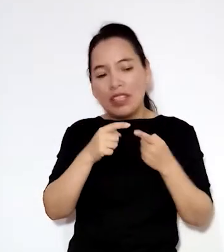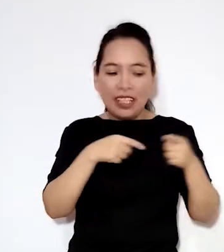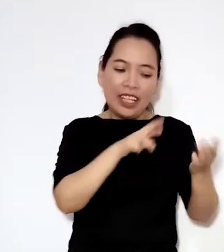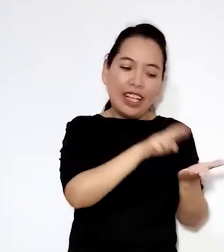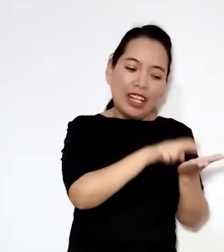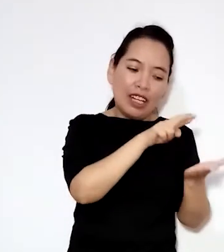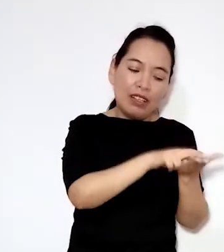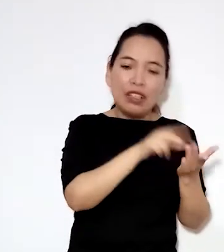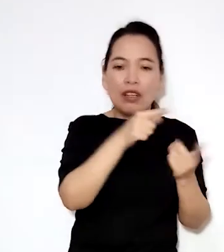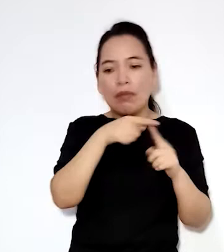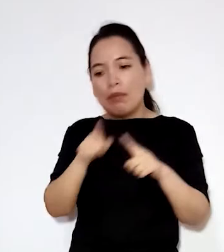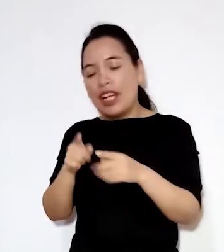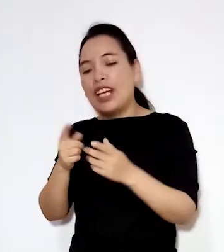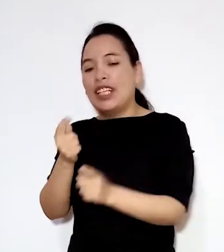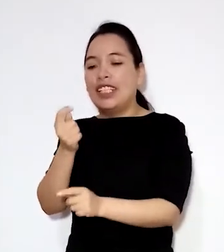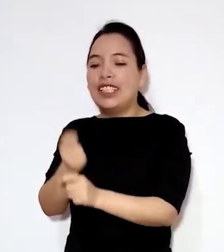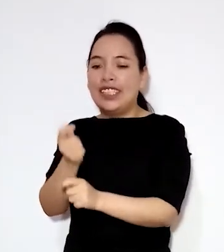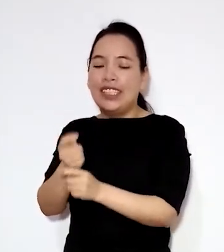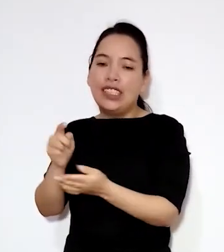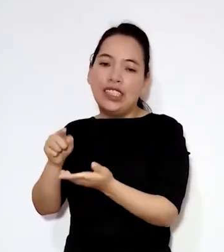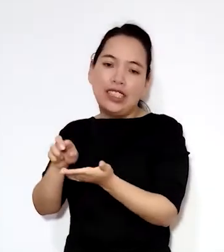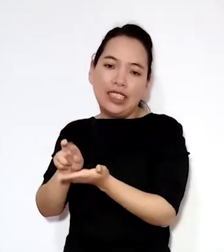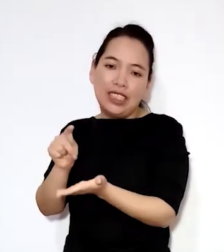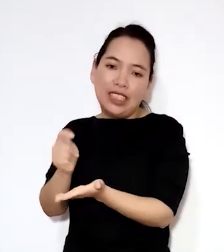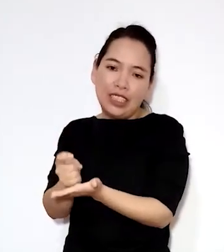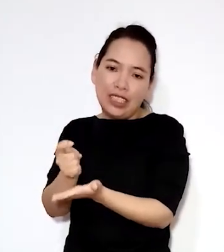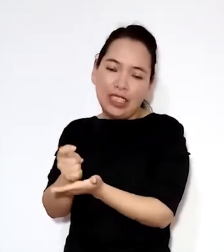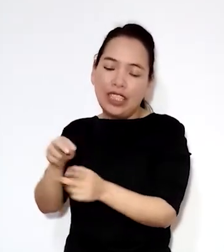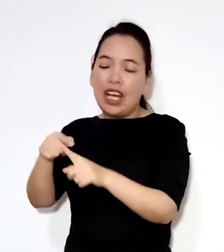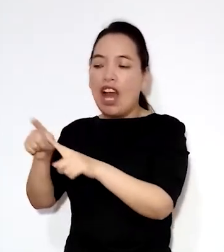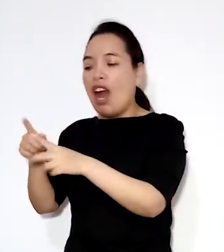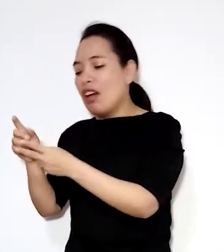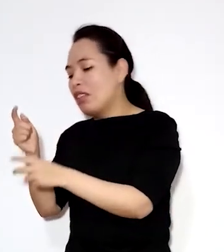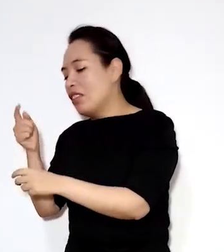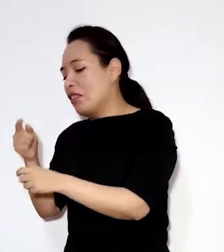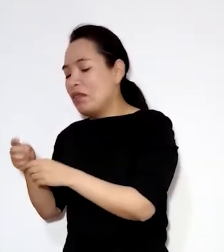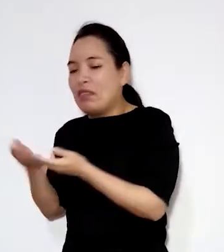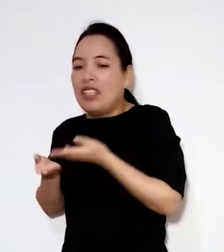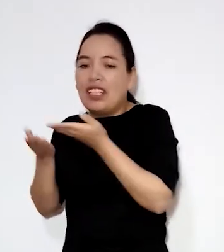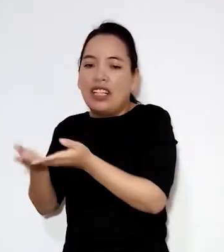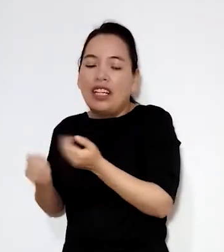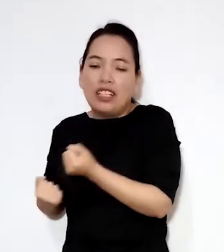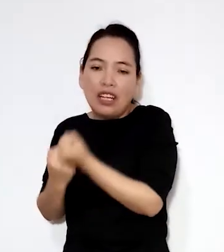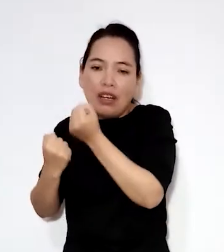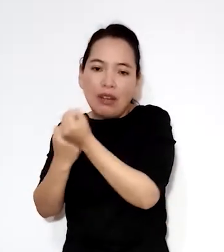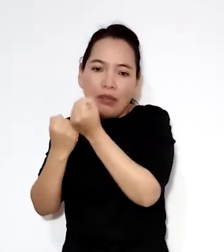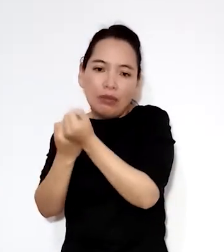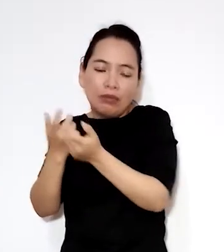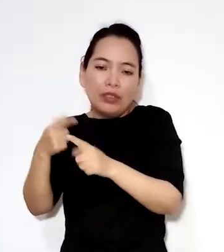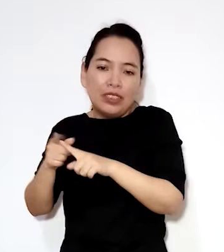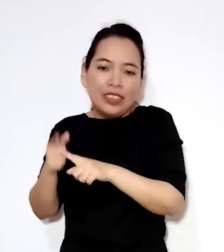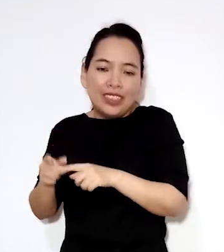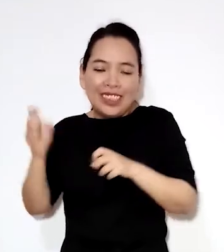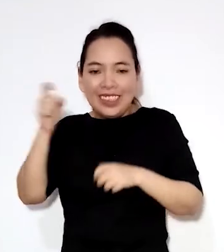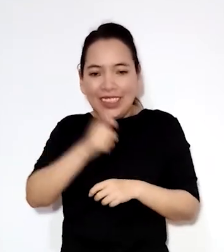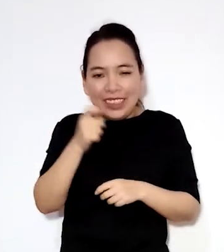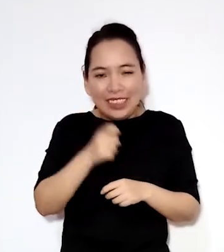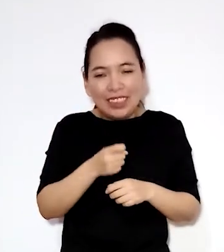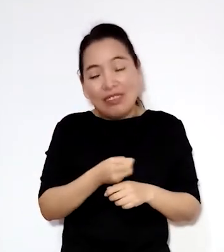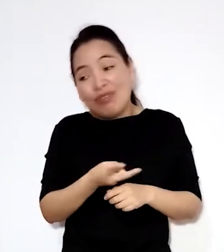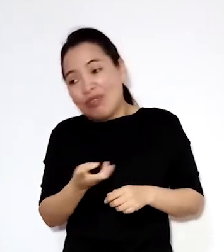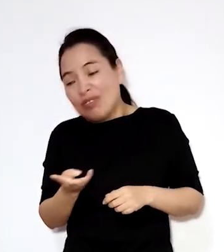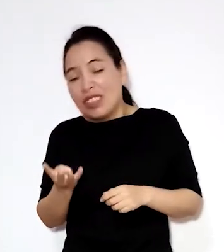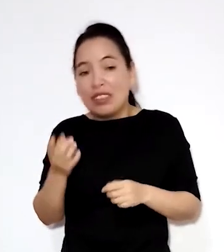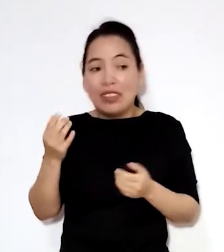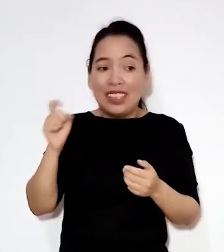podemos garantizar al estudiante que en lugar de tener que multiplicarse para ir a las sesiones de rehabilitación, para ir a